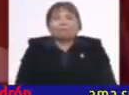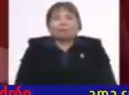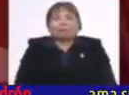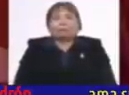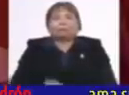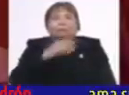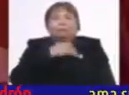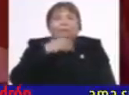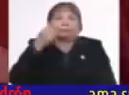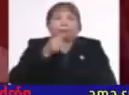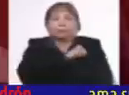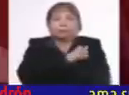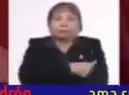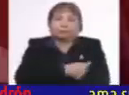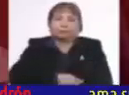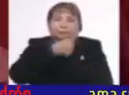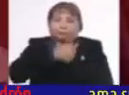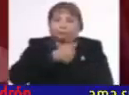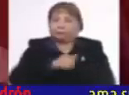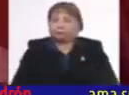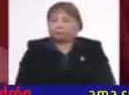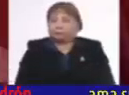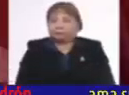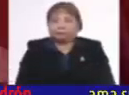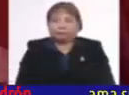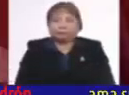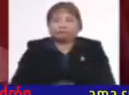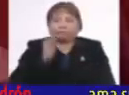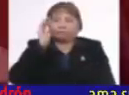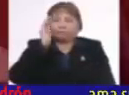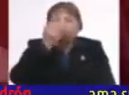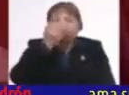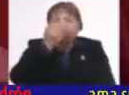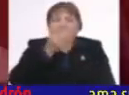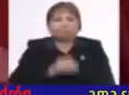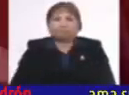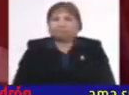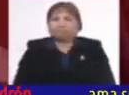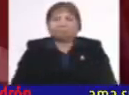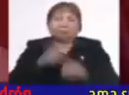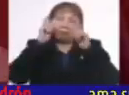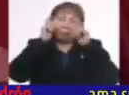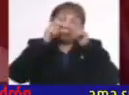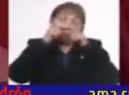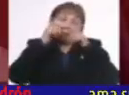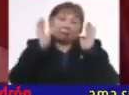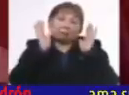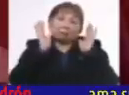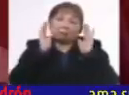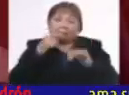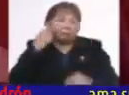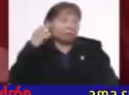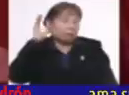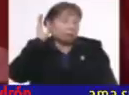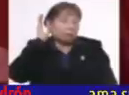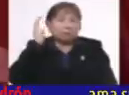el sentido de la autoridad pero al parecer se haber quedado dormido el señor torres que no